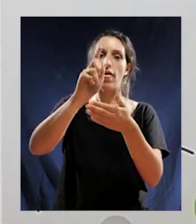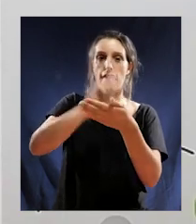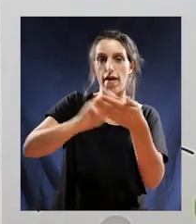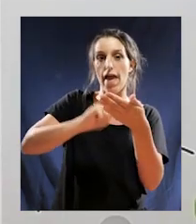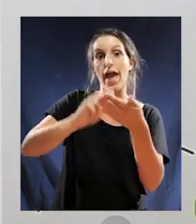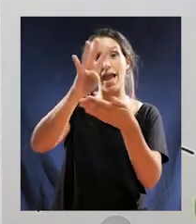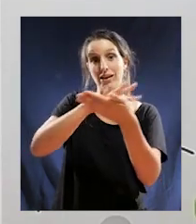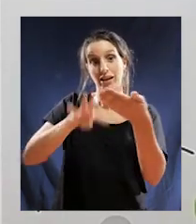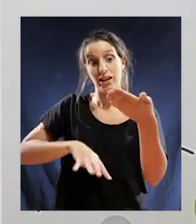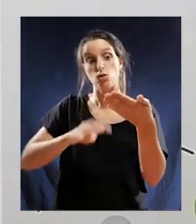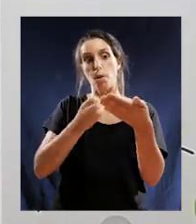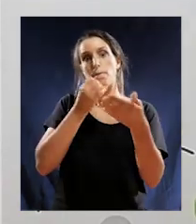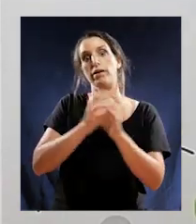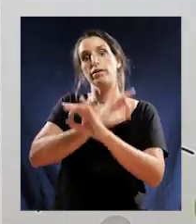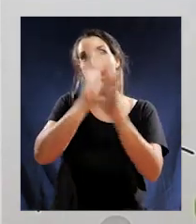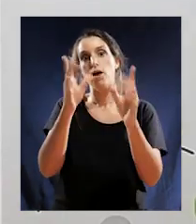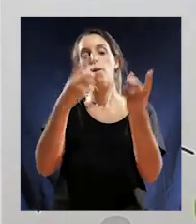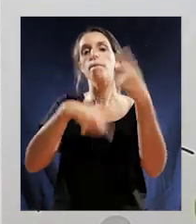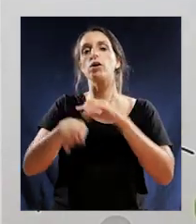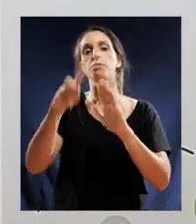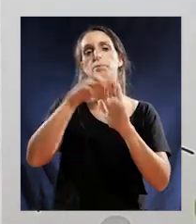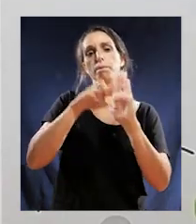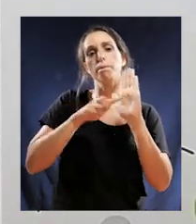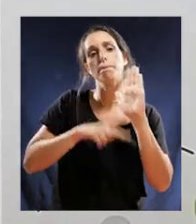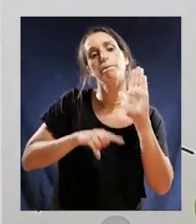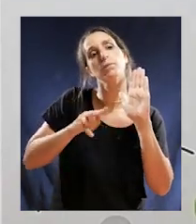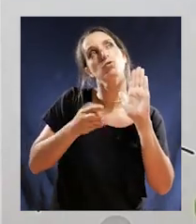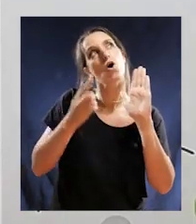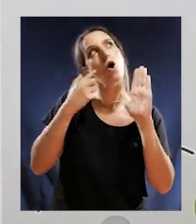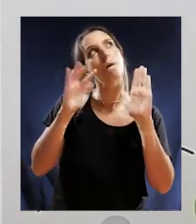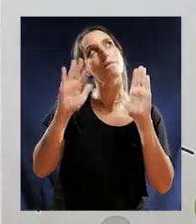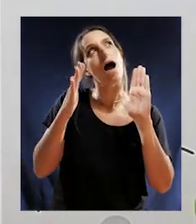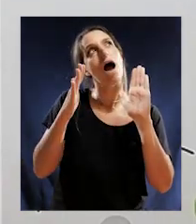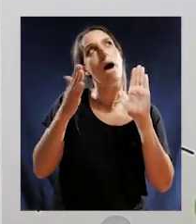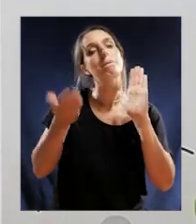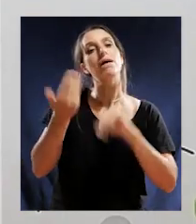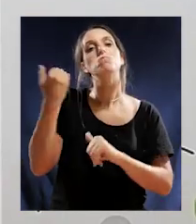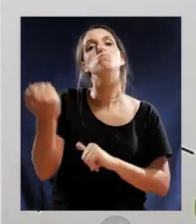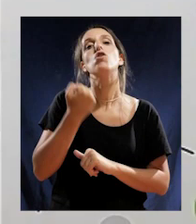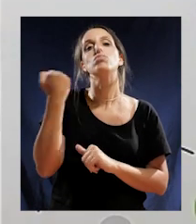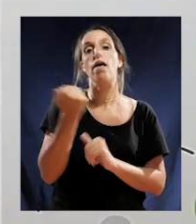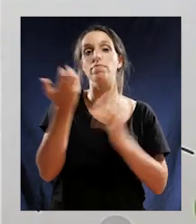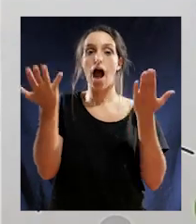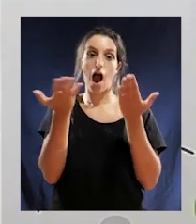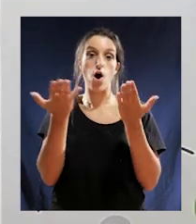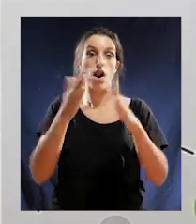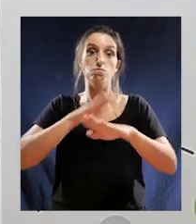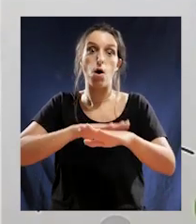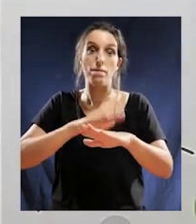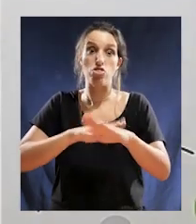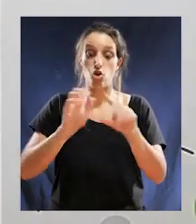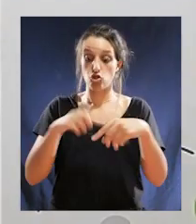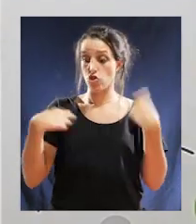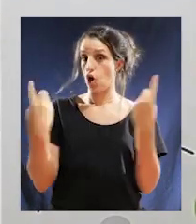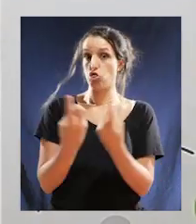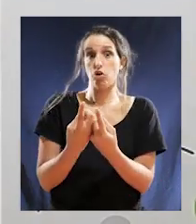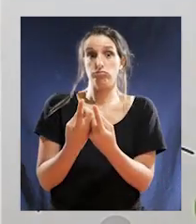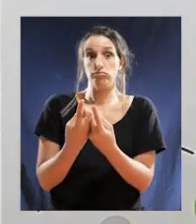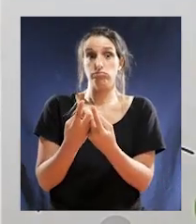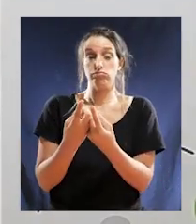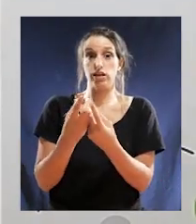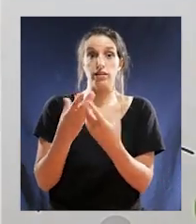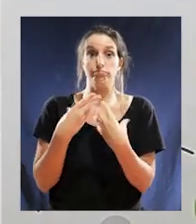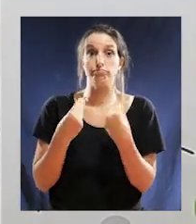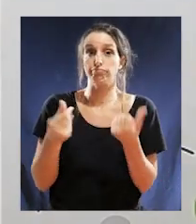texto escrito pero una serie de puntos que nos parecieron como los más sustantivos de lo que está aconteciendo lo que nos está aconteciendo